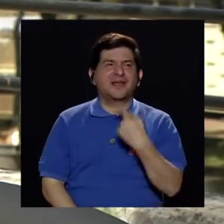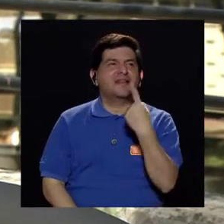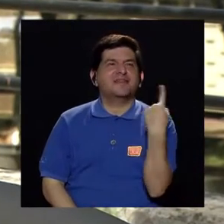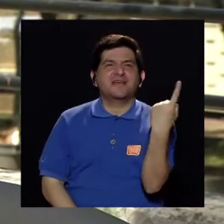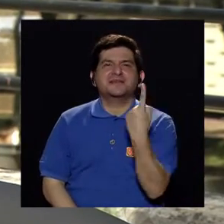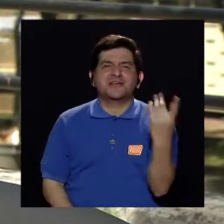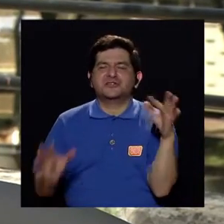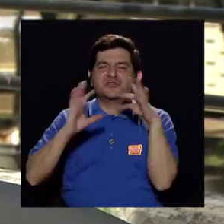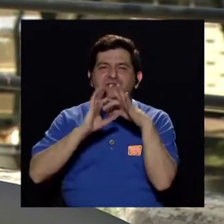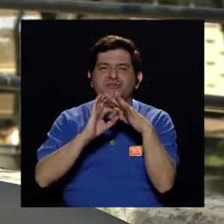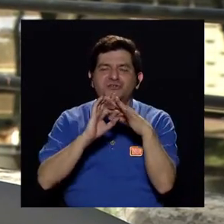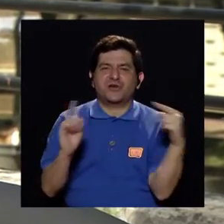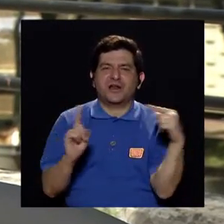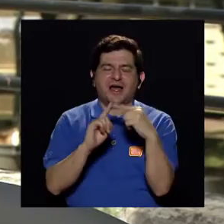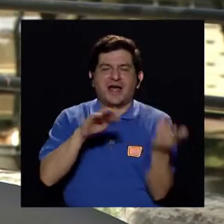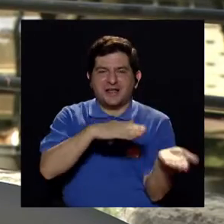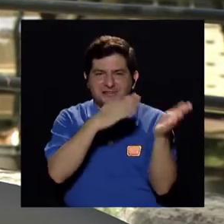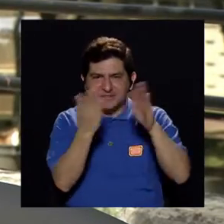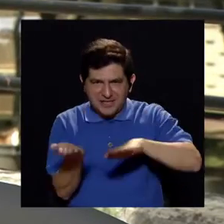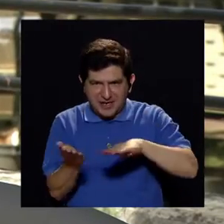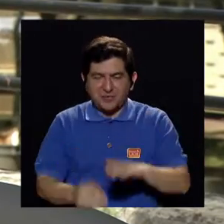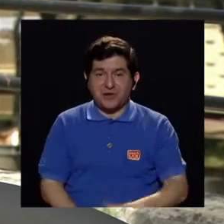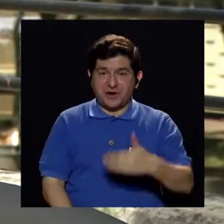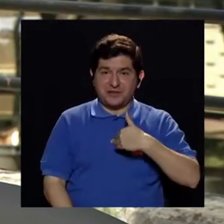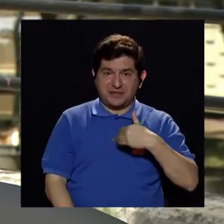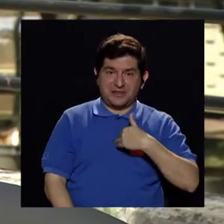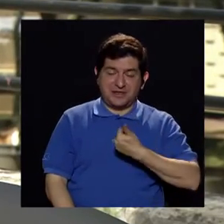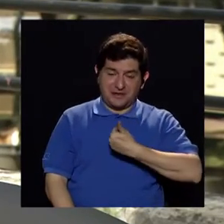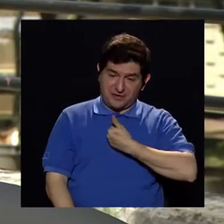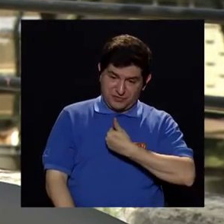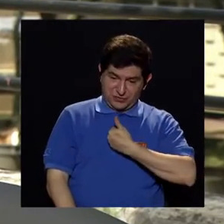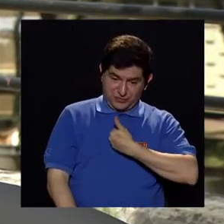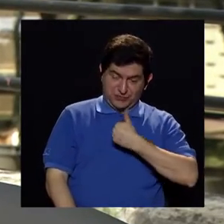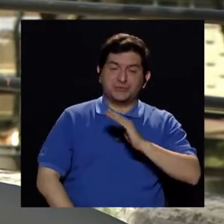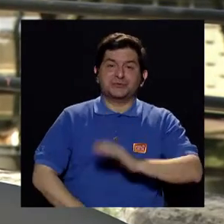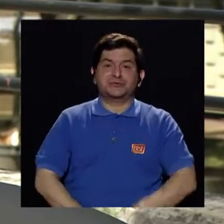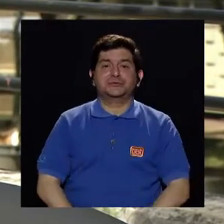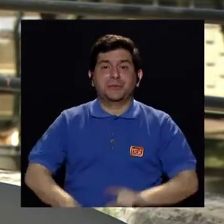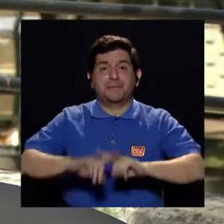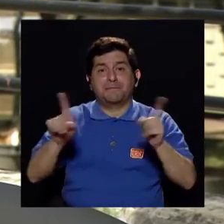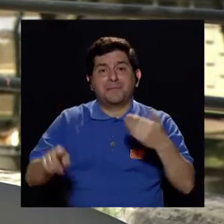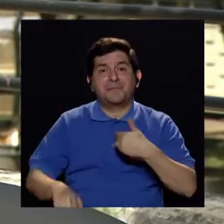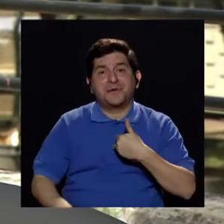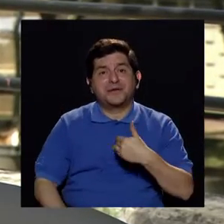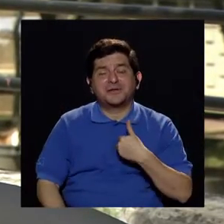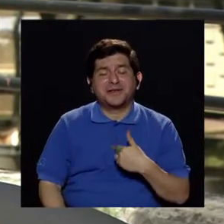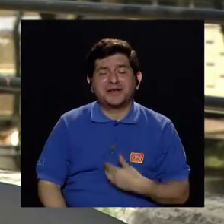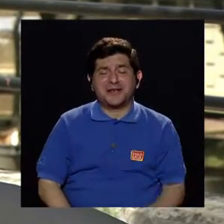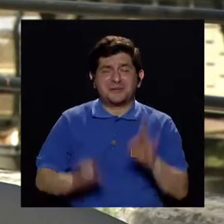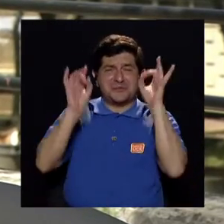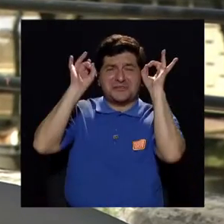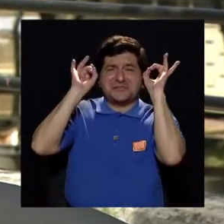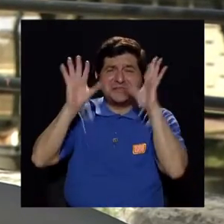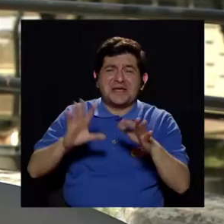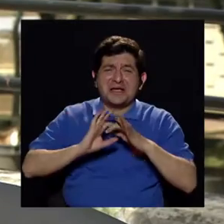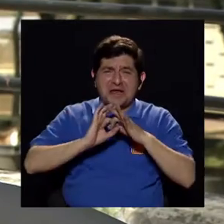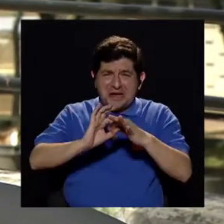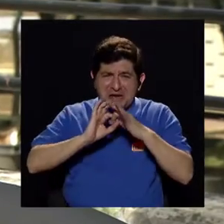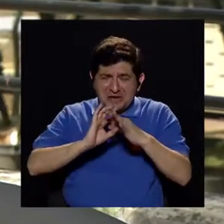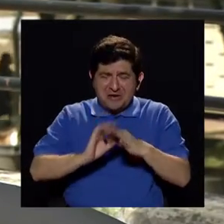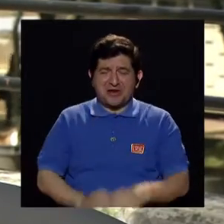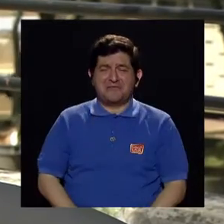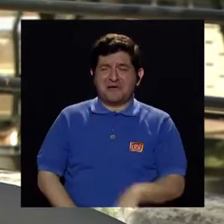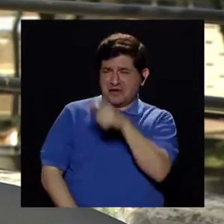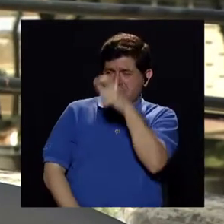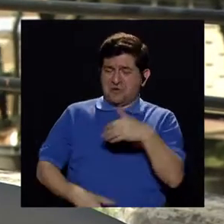dicen que la única relación que es hasta que la muerte nos separe es la que tenemos con nosotros mismos. Pero tenemos una pésima relación con